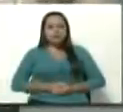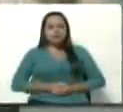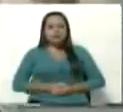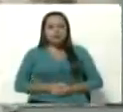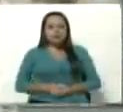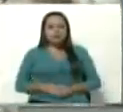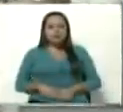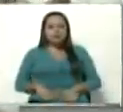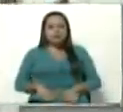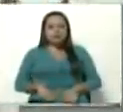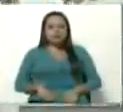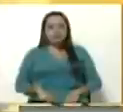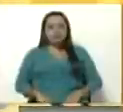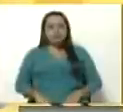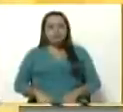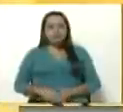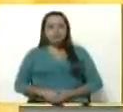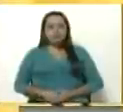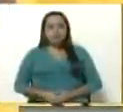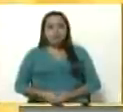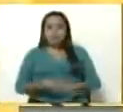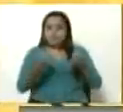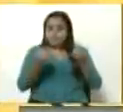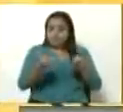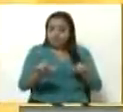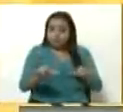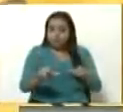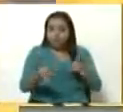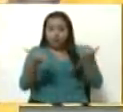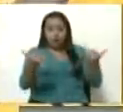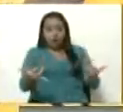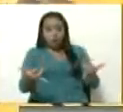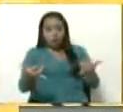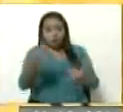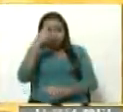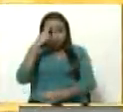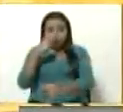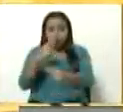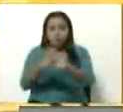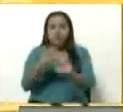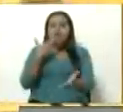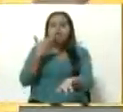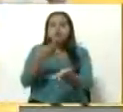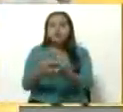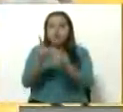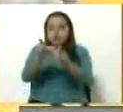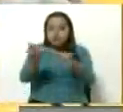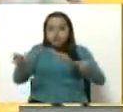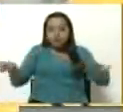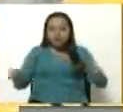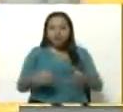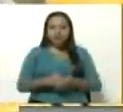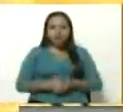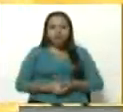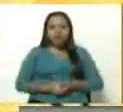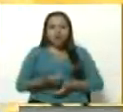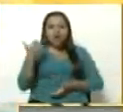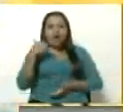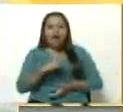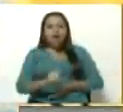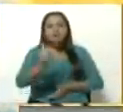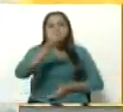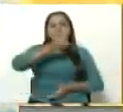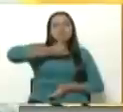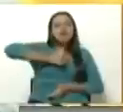Por ello, es digno el reconocimiento de todo este pueblo que ha resistido